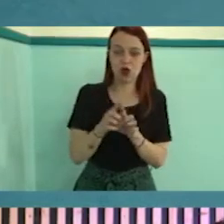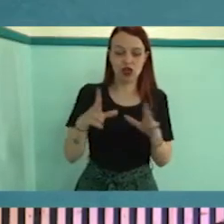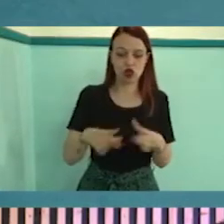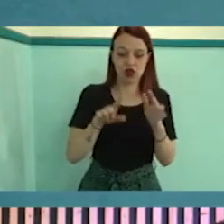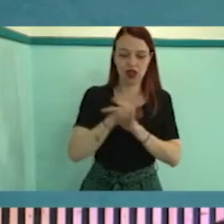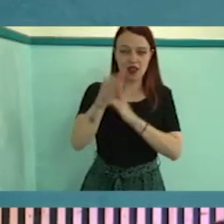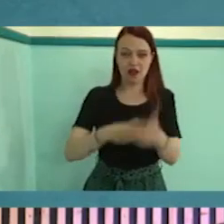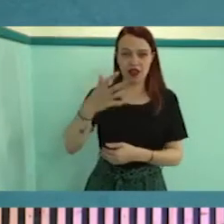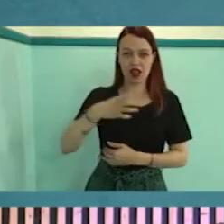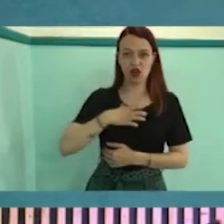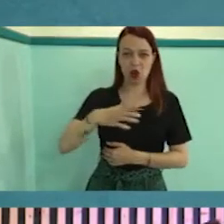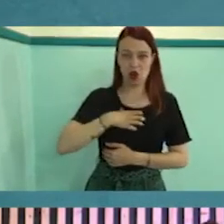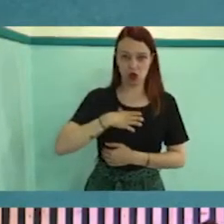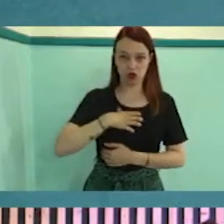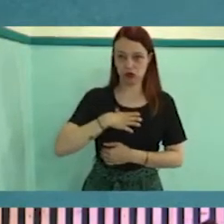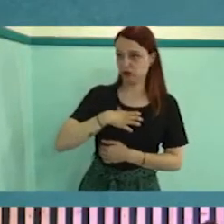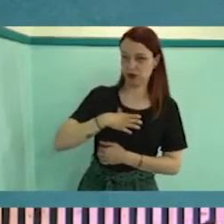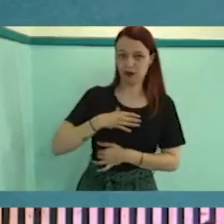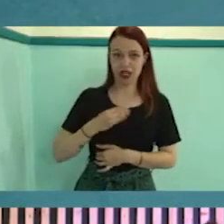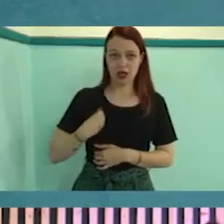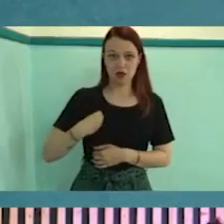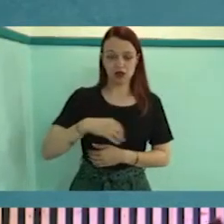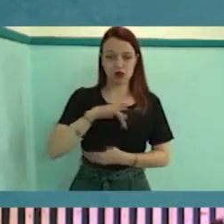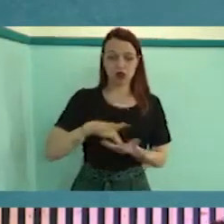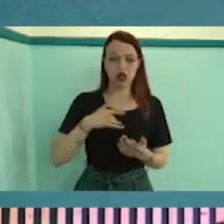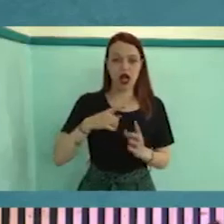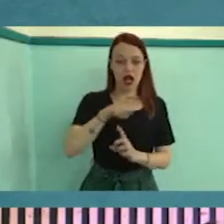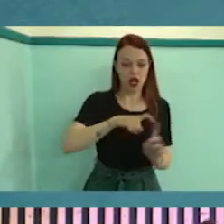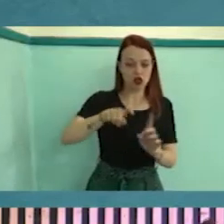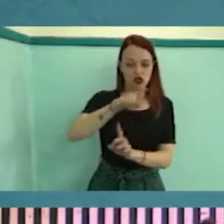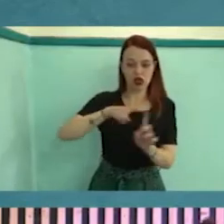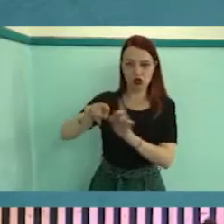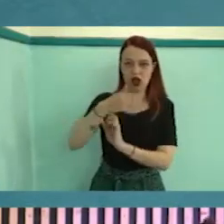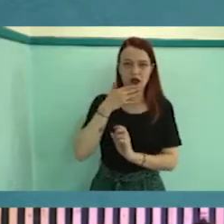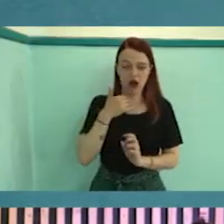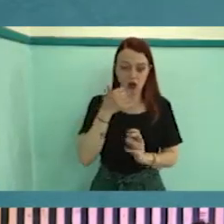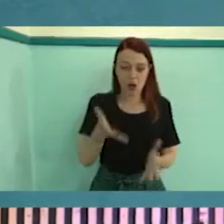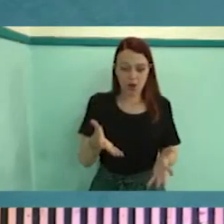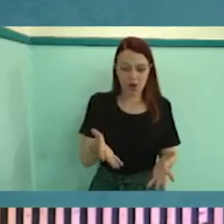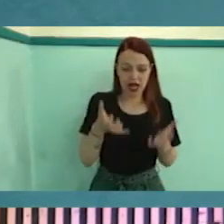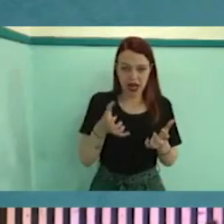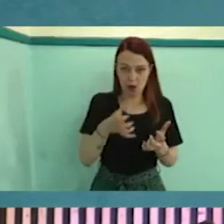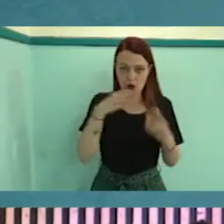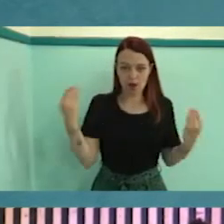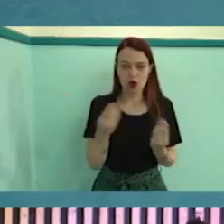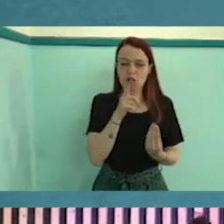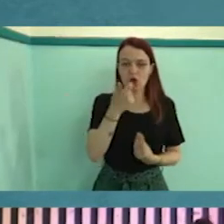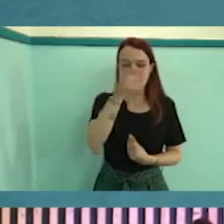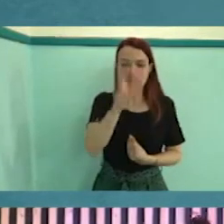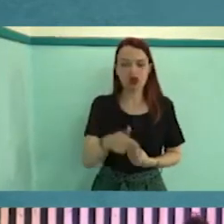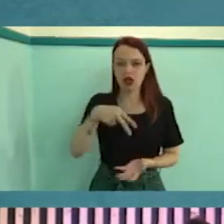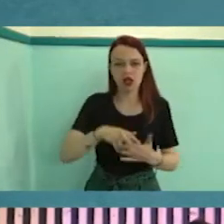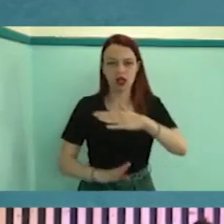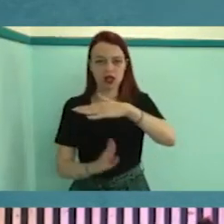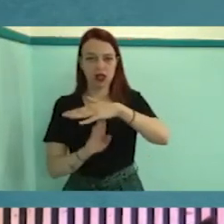eh ganado no en en los años eh de generación en generación es porque alguien se plantó un día y dijo Hasta aquí Hemos llegado vamos a